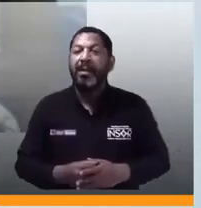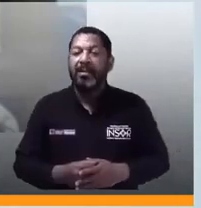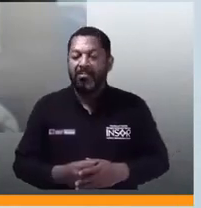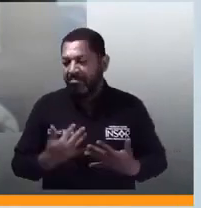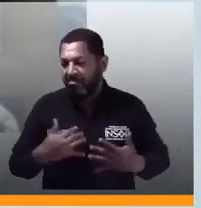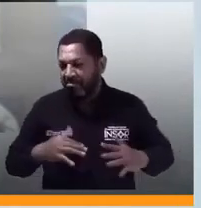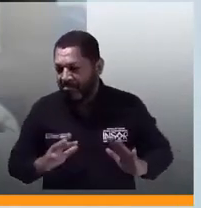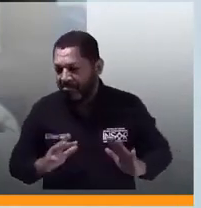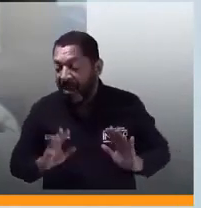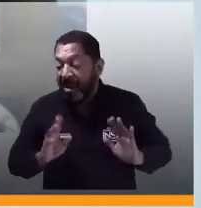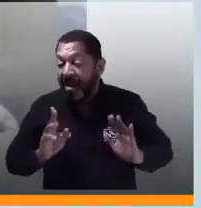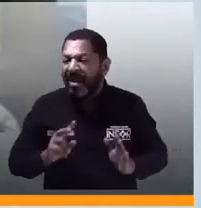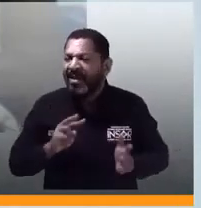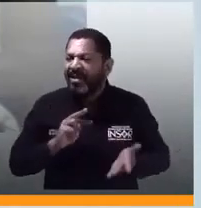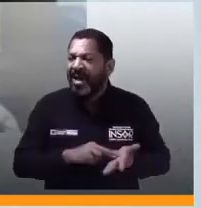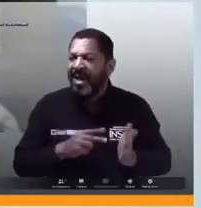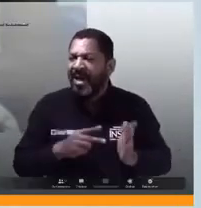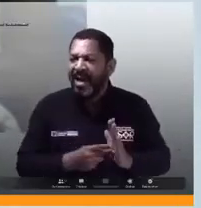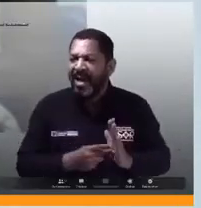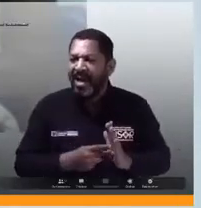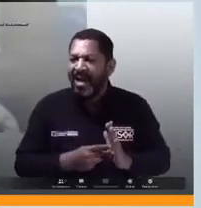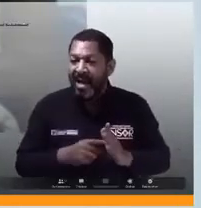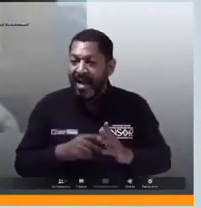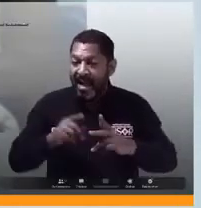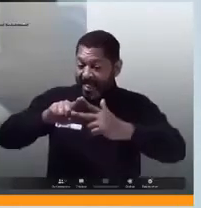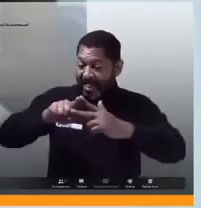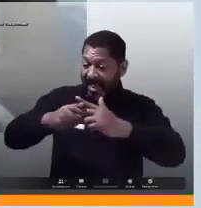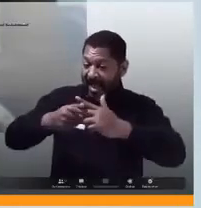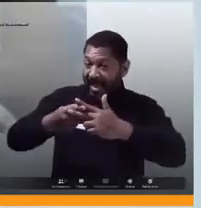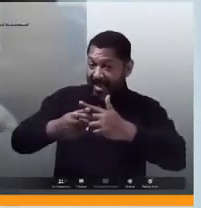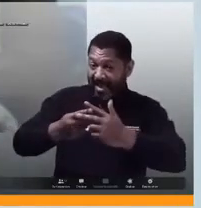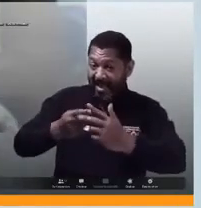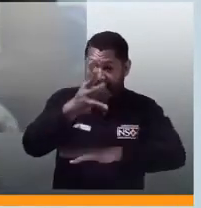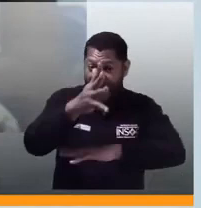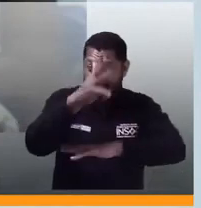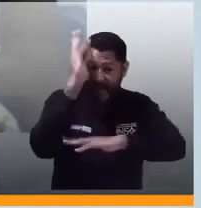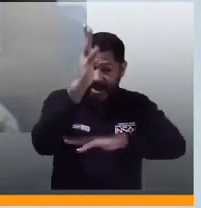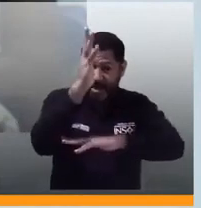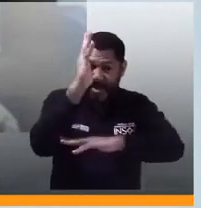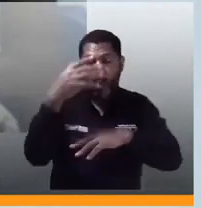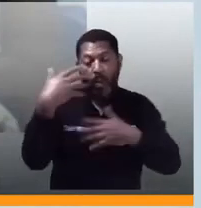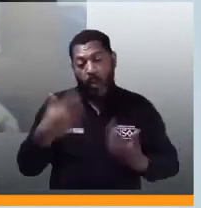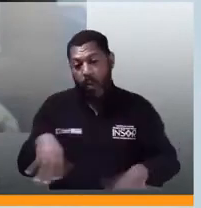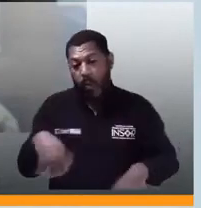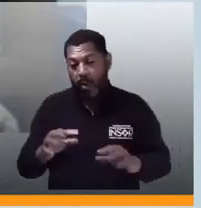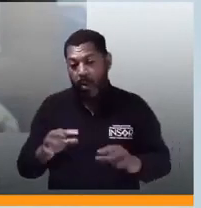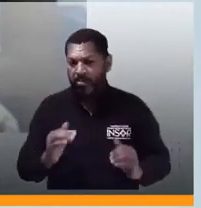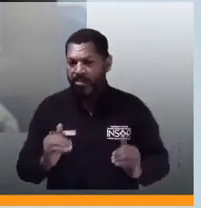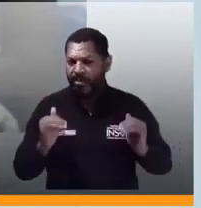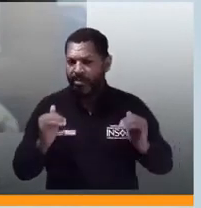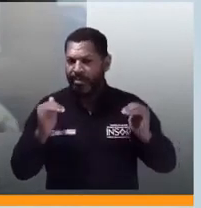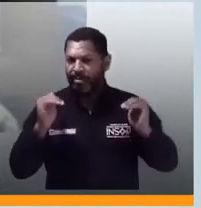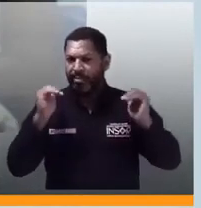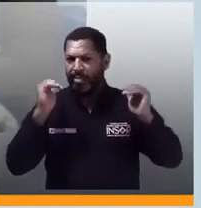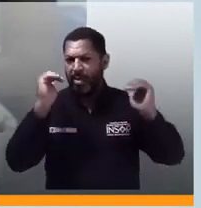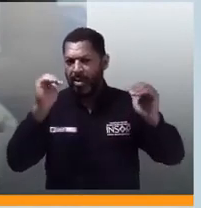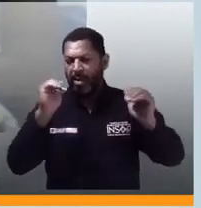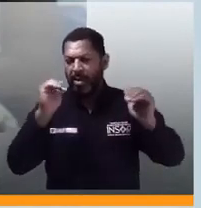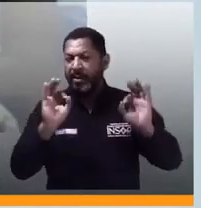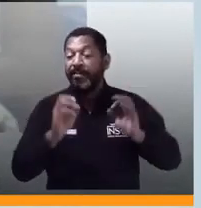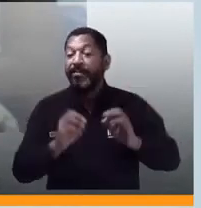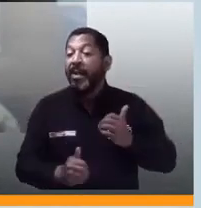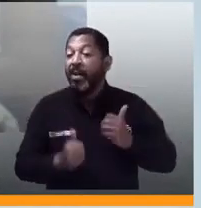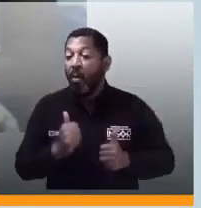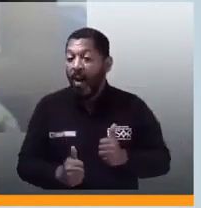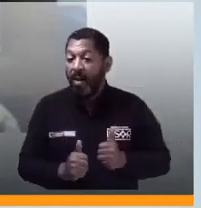detalladamente en qué consiste, el taller tiene una exigencia bastante particular, y es poder